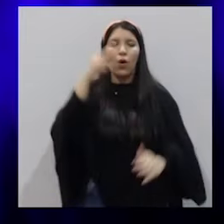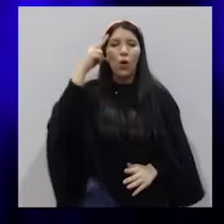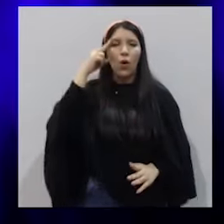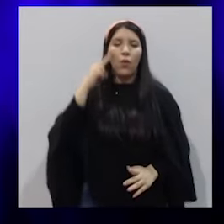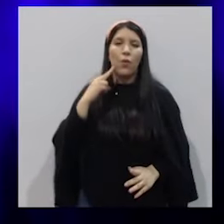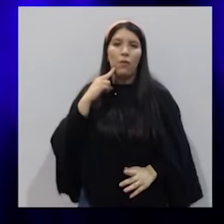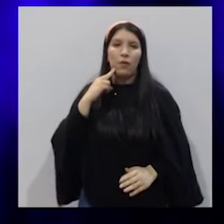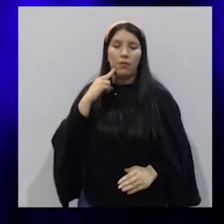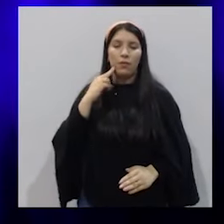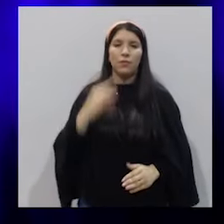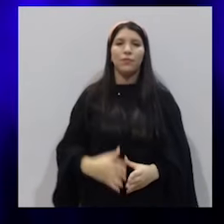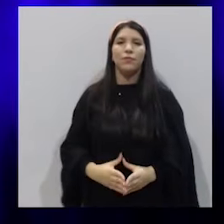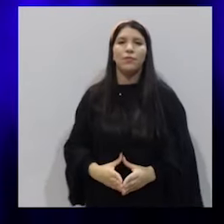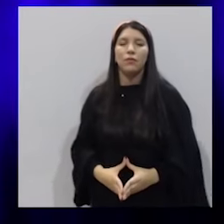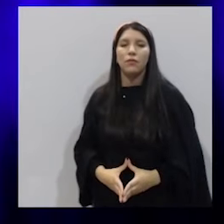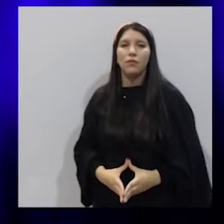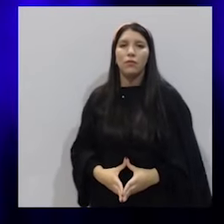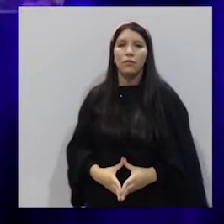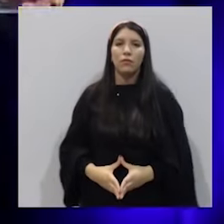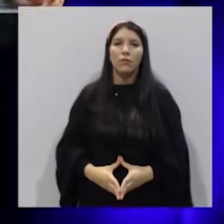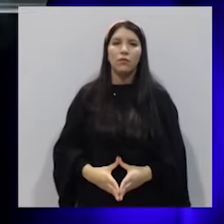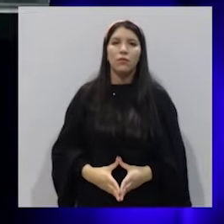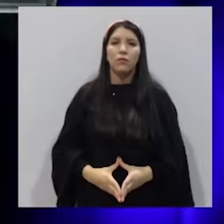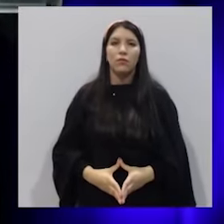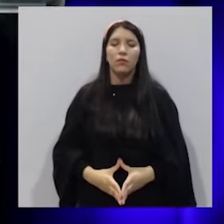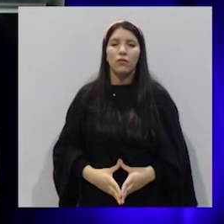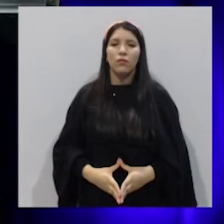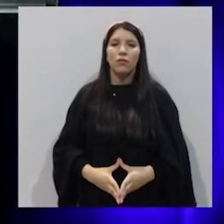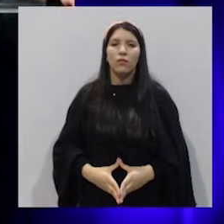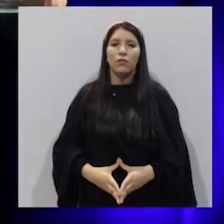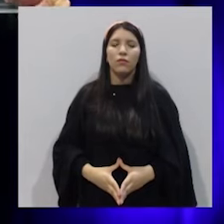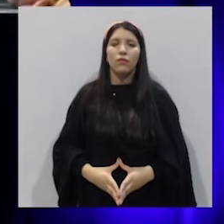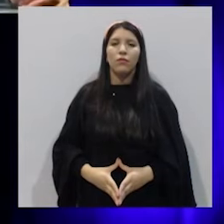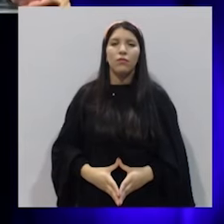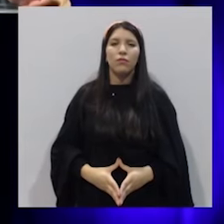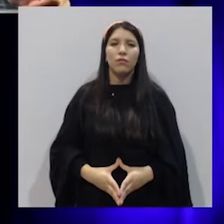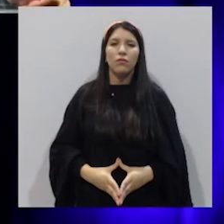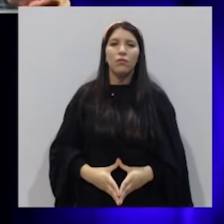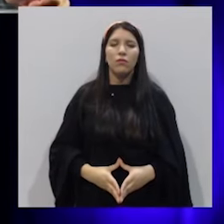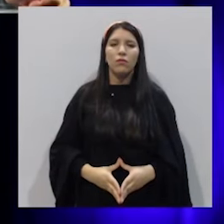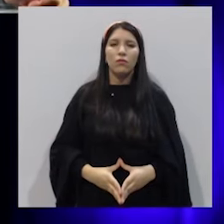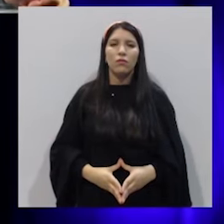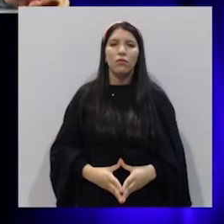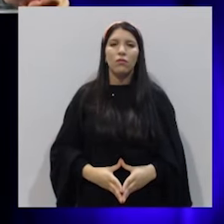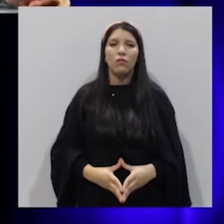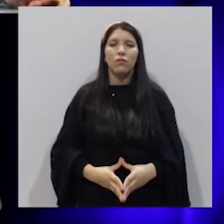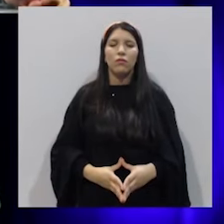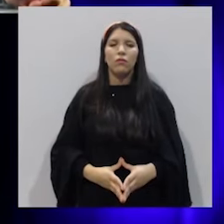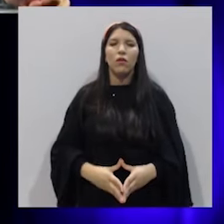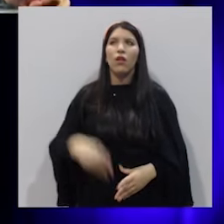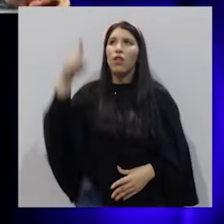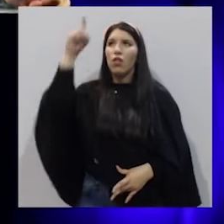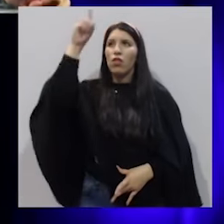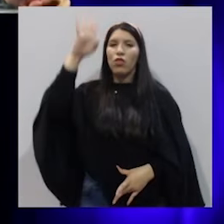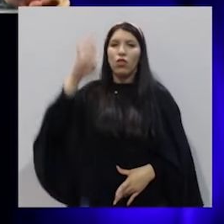y como iglesia en general mira que te mando que te esfuerces y seas valiente eso te dice el